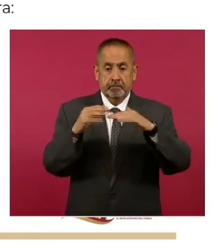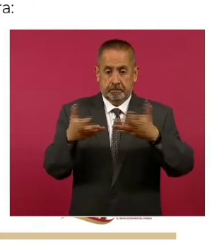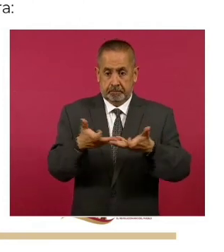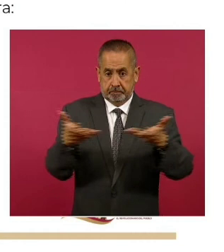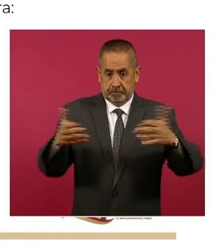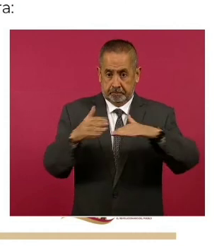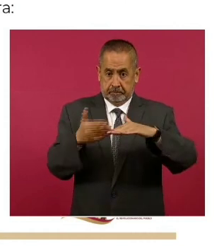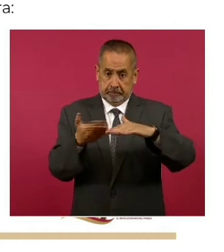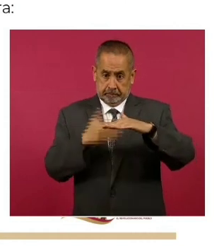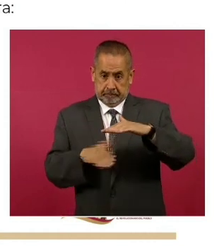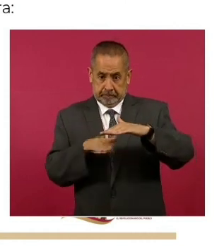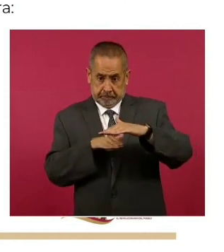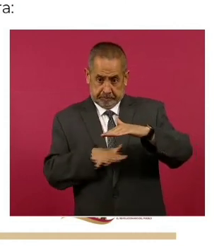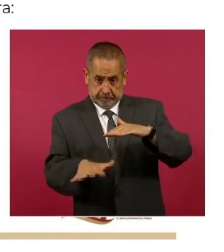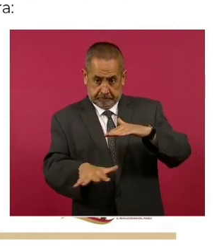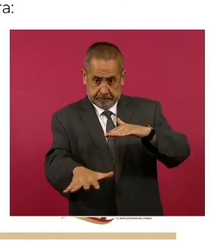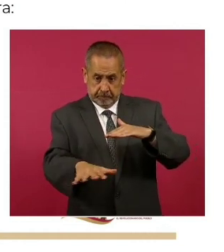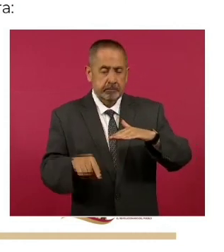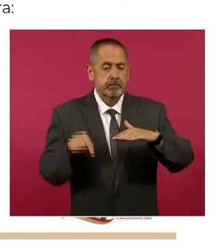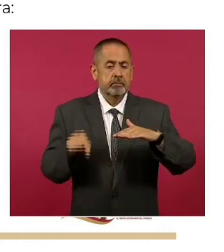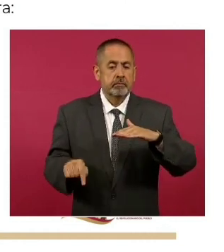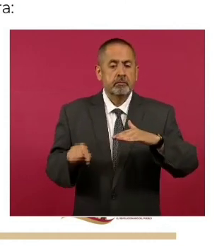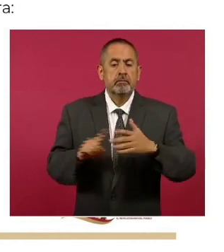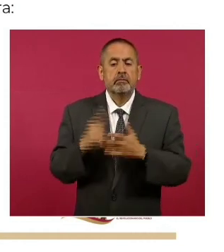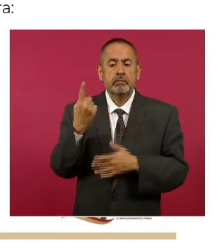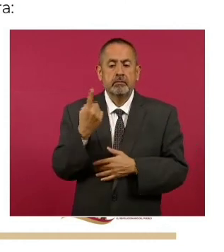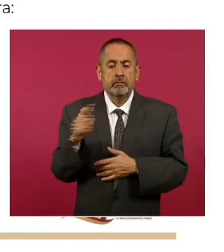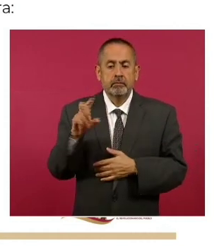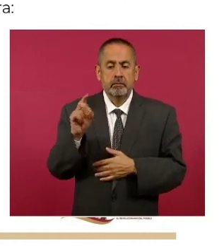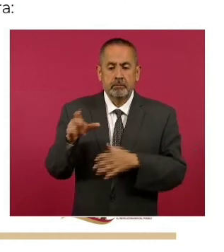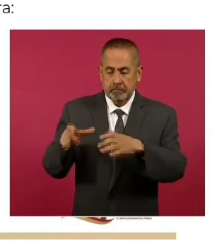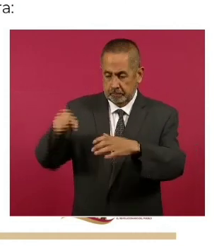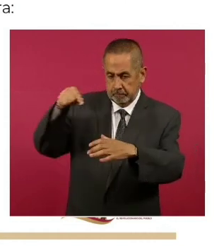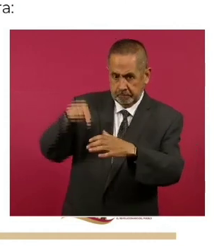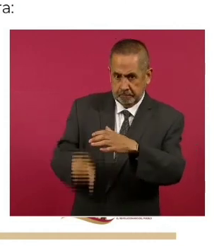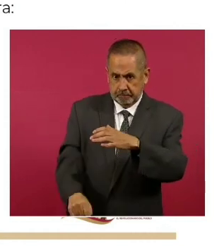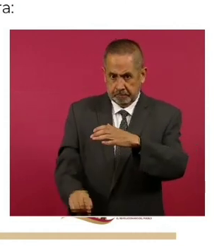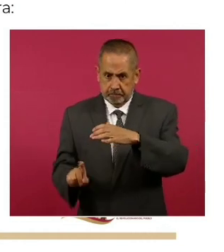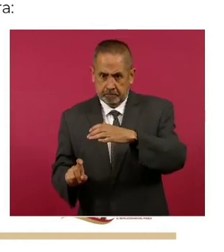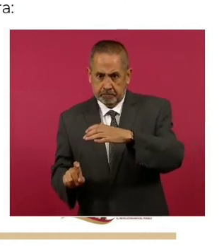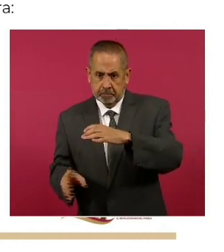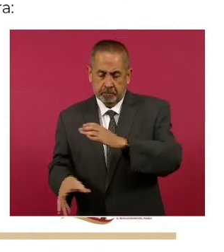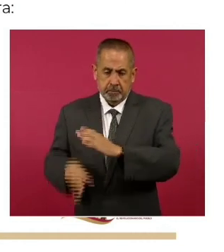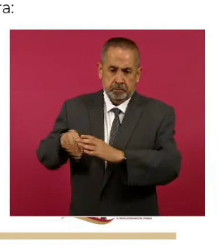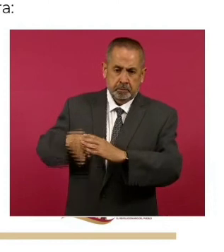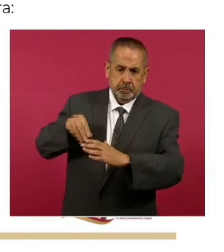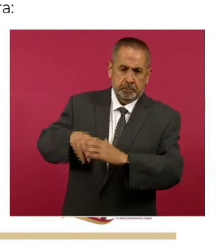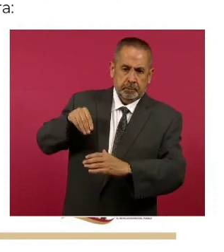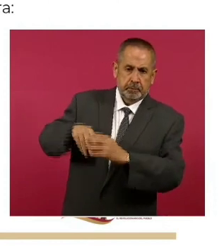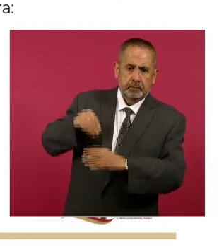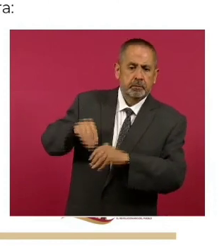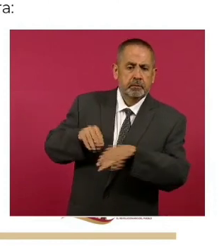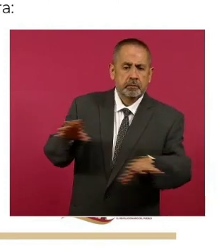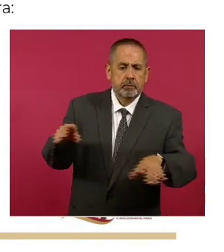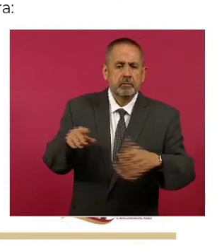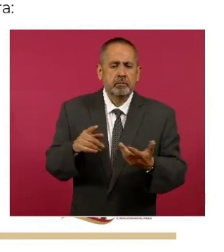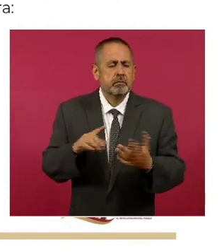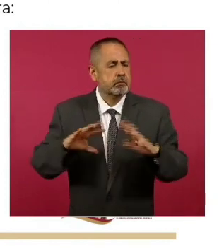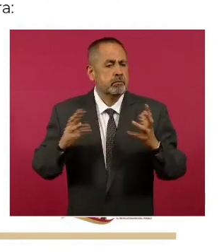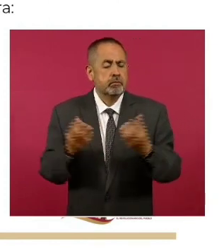San Luis Potosí con 130 pozos para 2.300 litros por segundo, equivalente